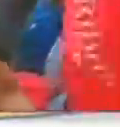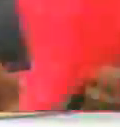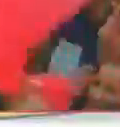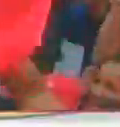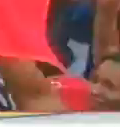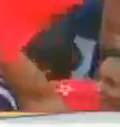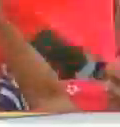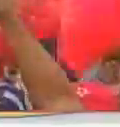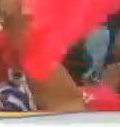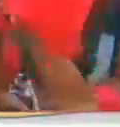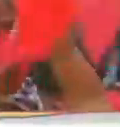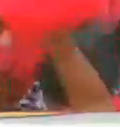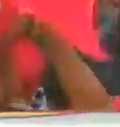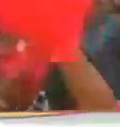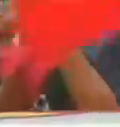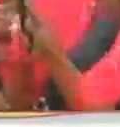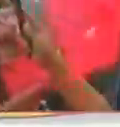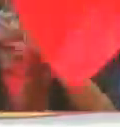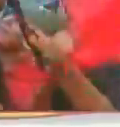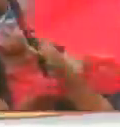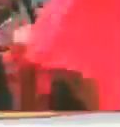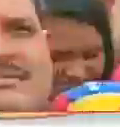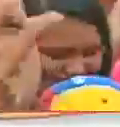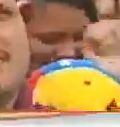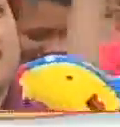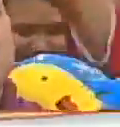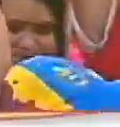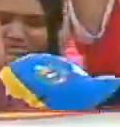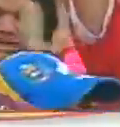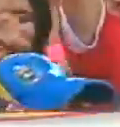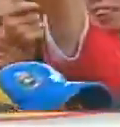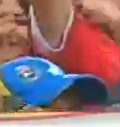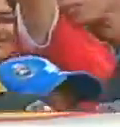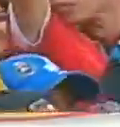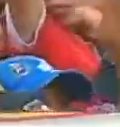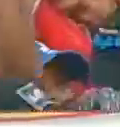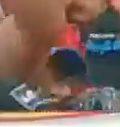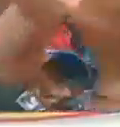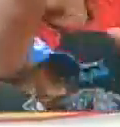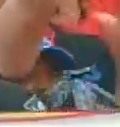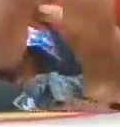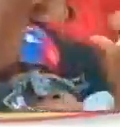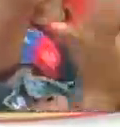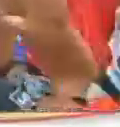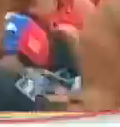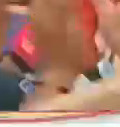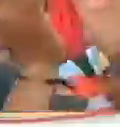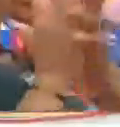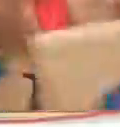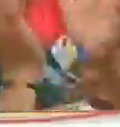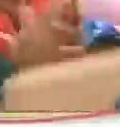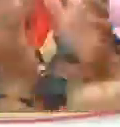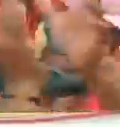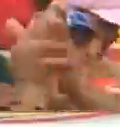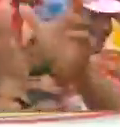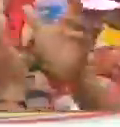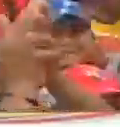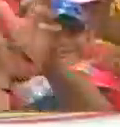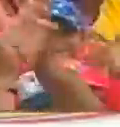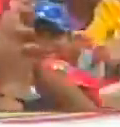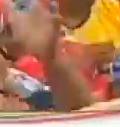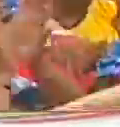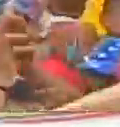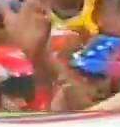quienes integrarán la Asamblea Nacional Constituyente. Con nuestro compromiso, con